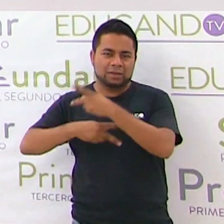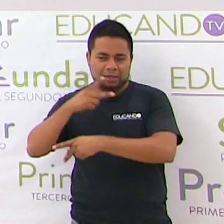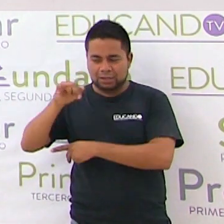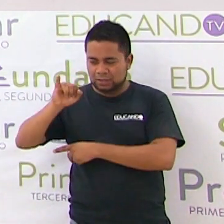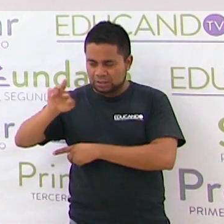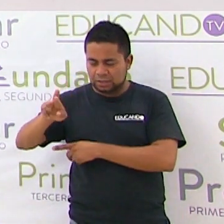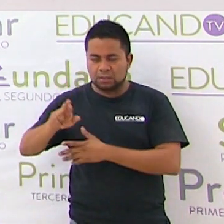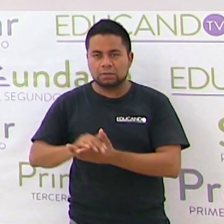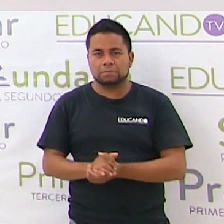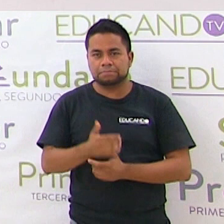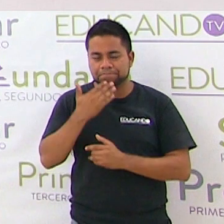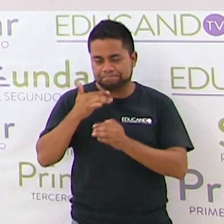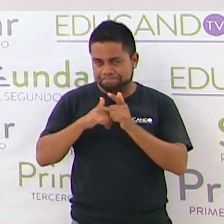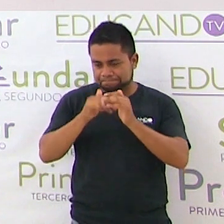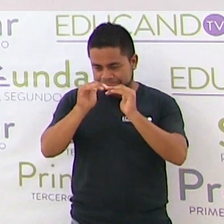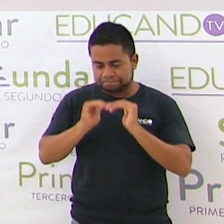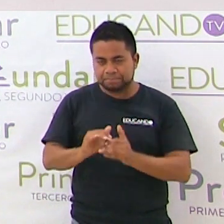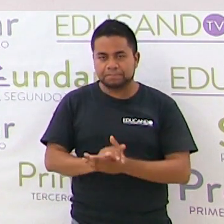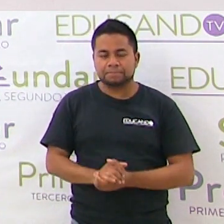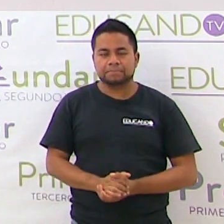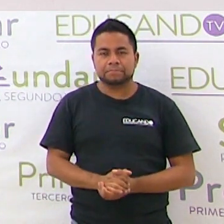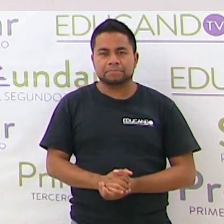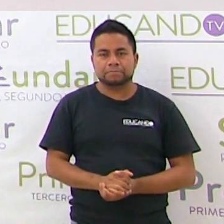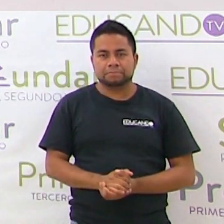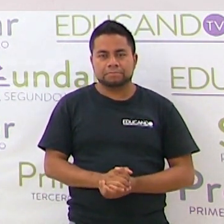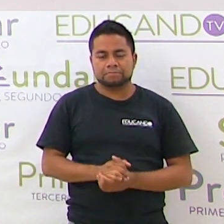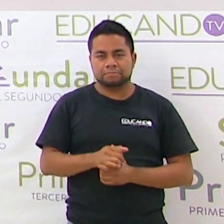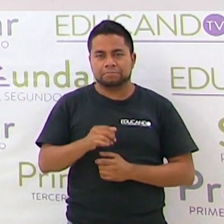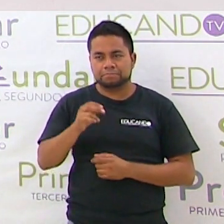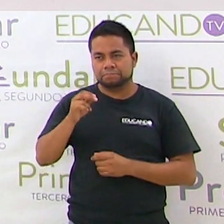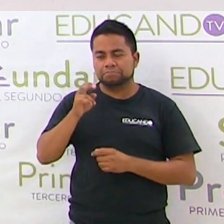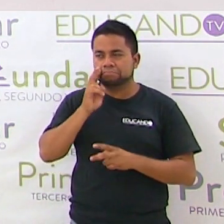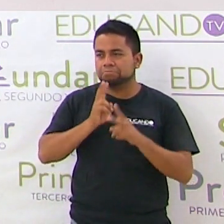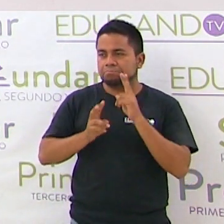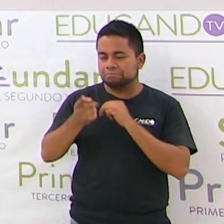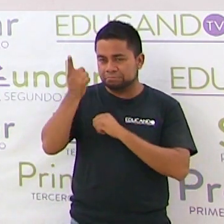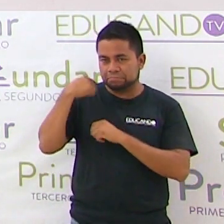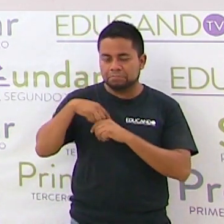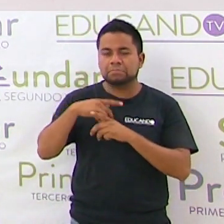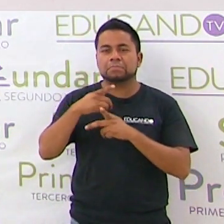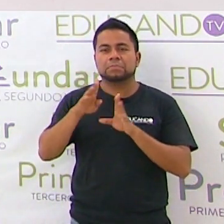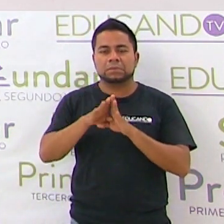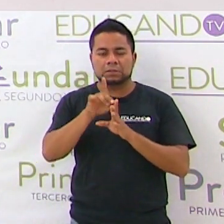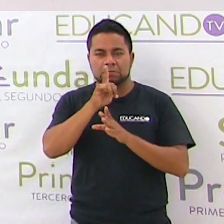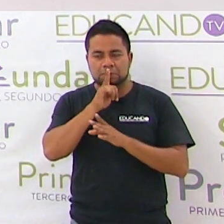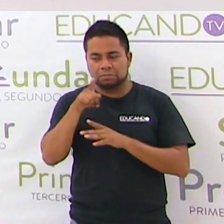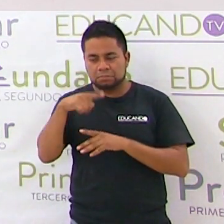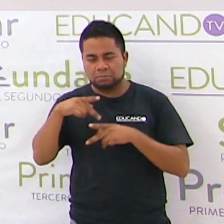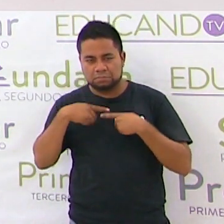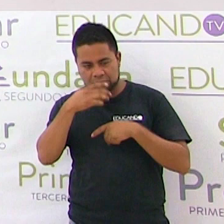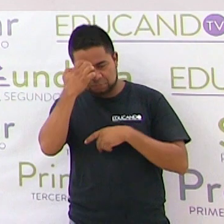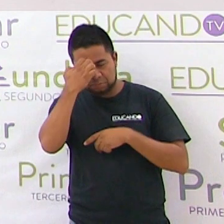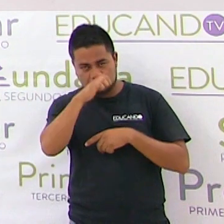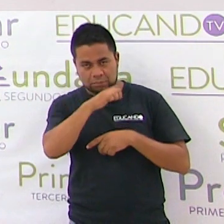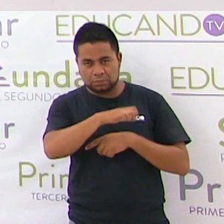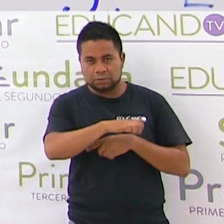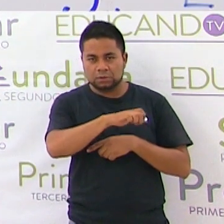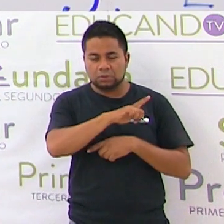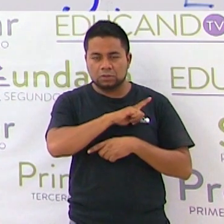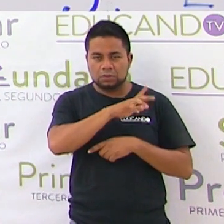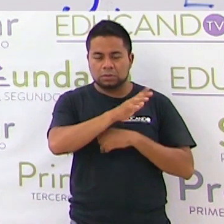Bueno, continuamos. Todo lo que veía desde su mundo de niña callada y extraña para los demás. Con solo 5